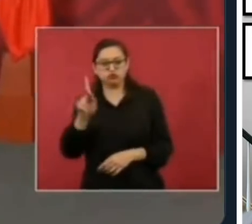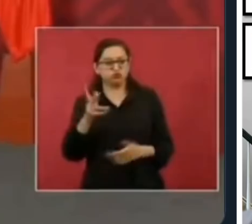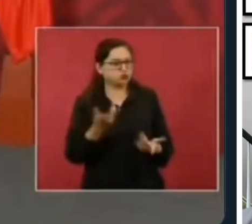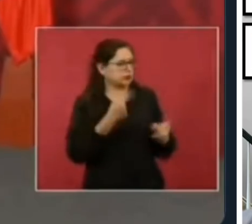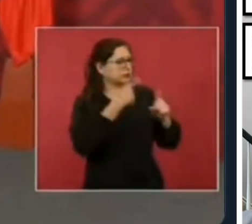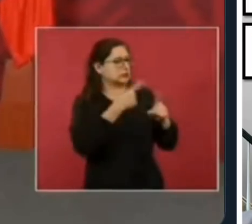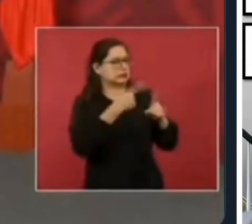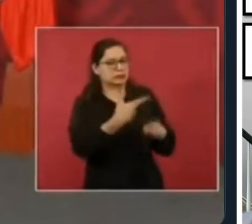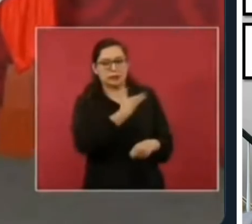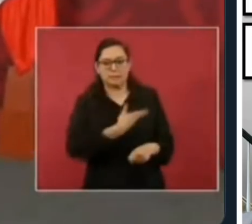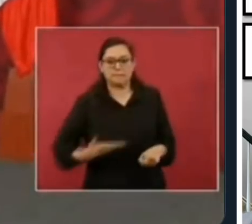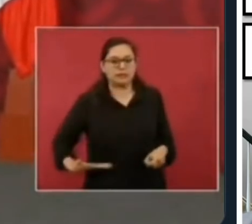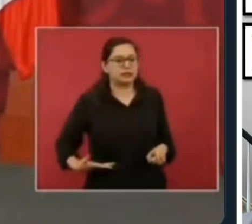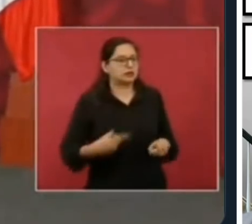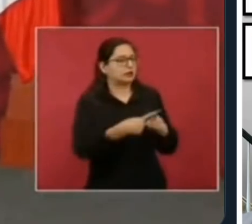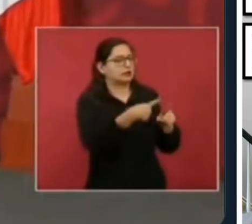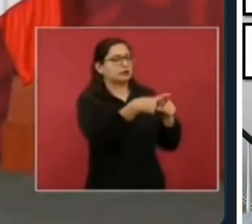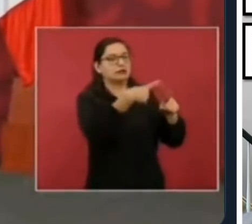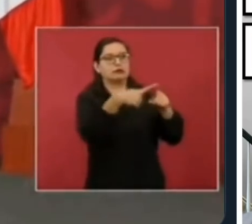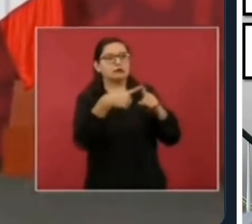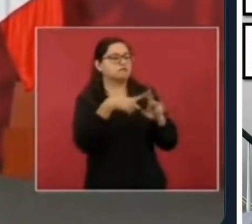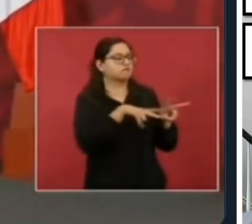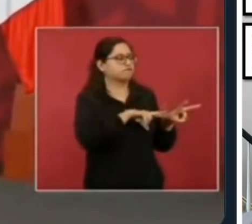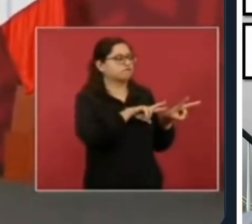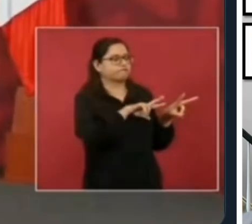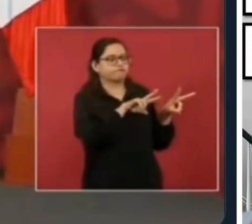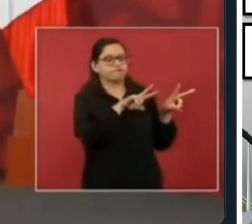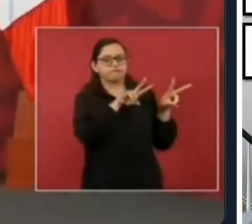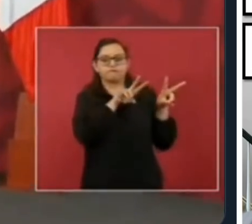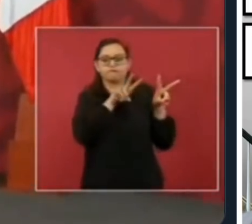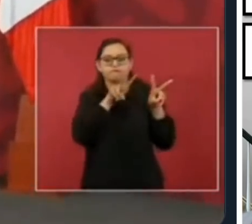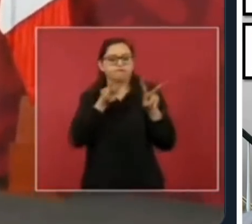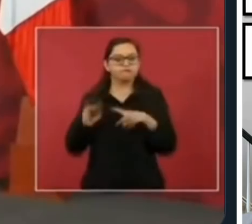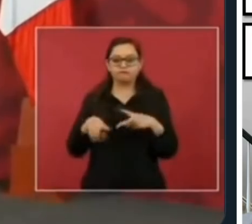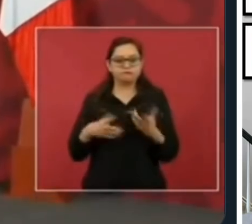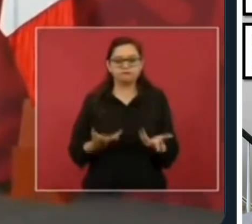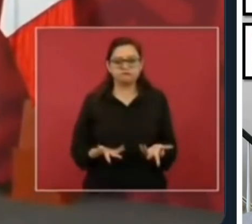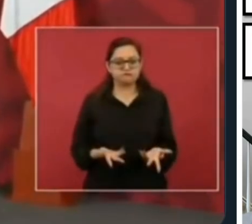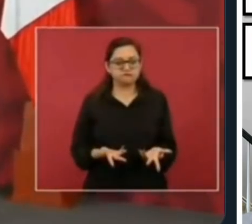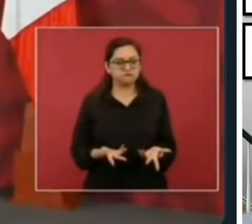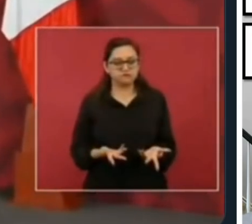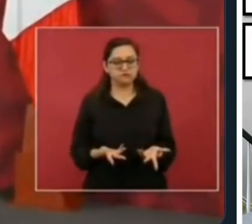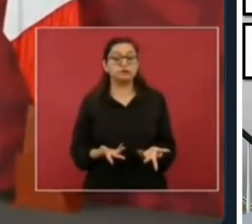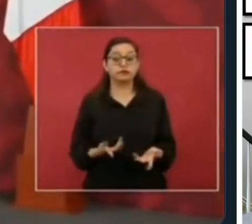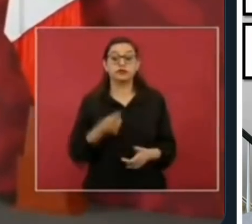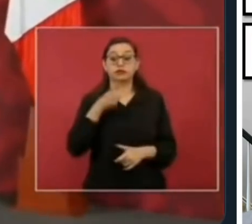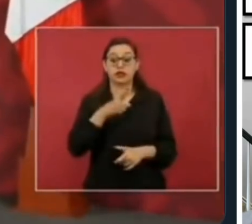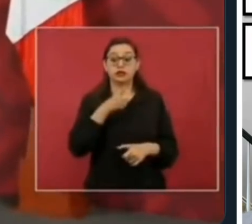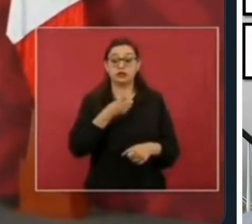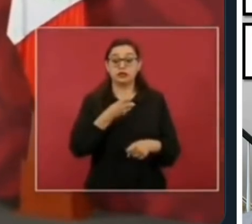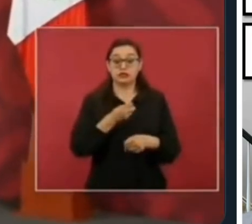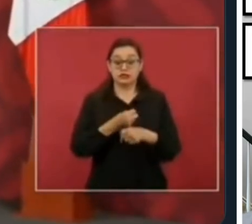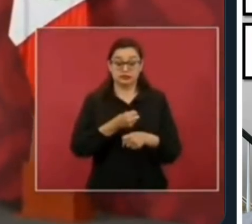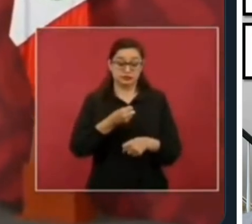bases para que vengan a otros gobiernos honestos a dejar al país como debe de estar,